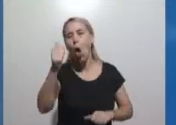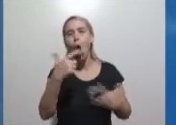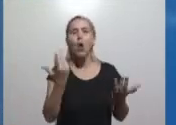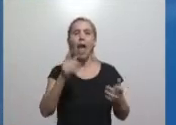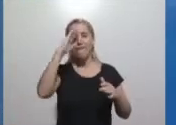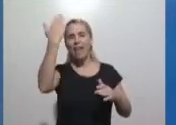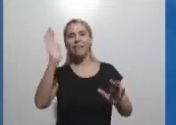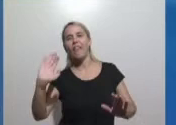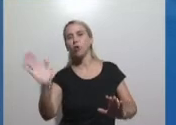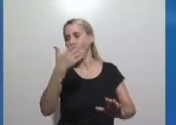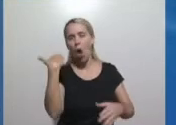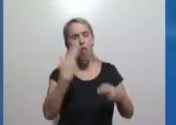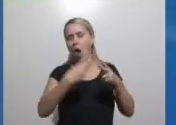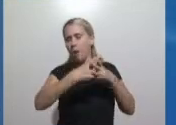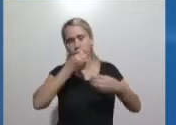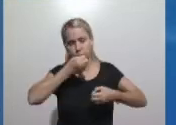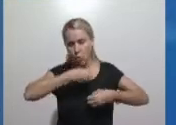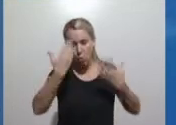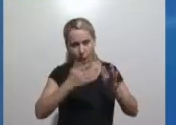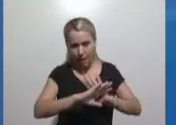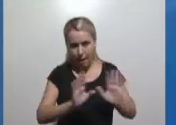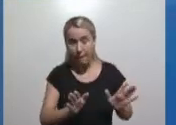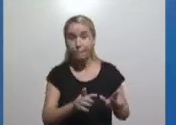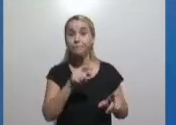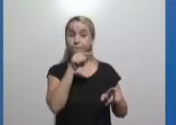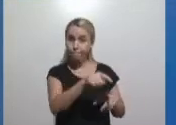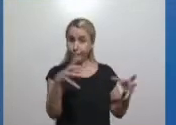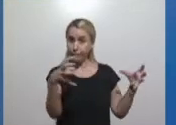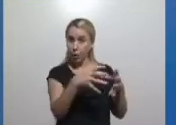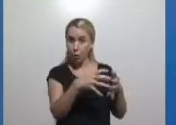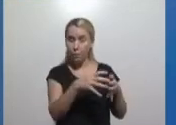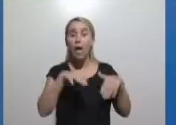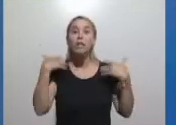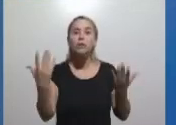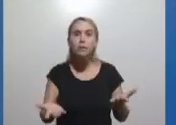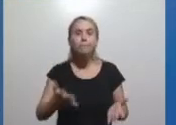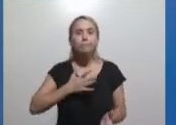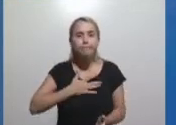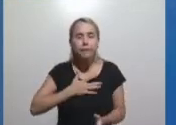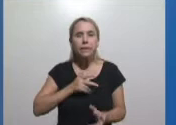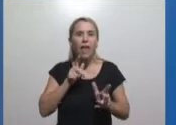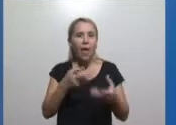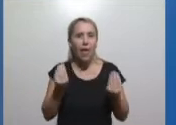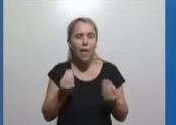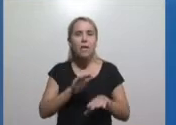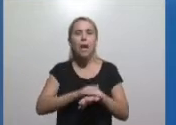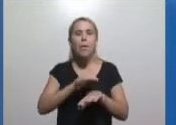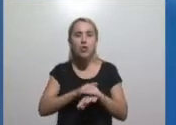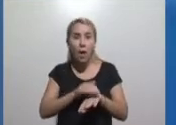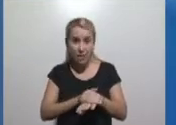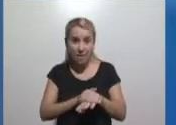Todo, o como se llamara. Entonces, entiendo yo que la responsabilidad, o por lo menos